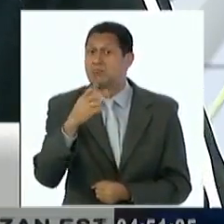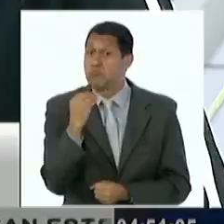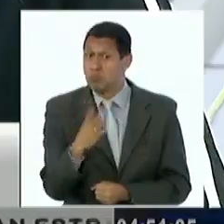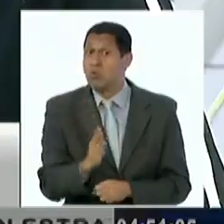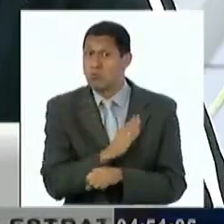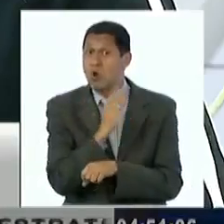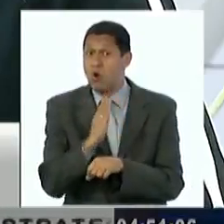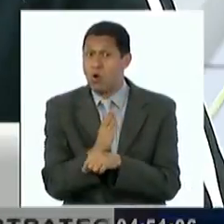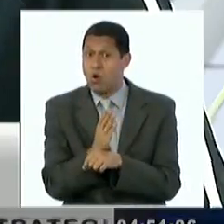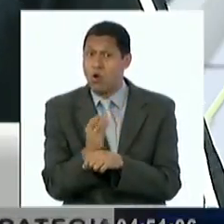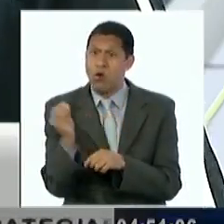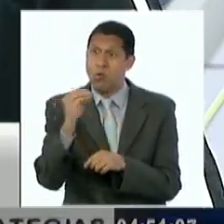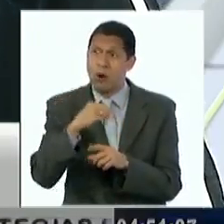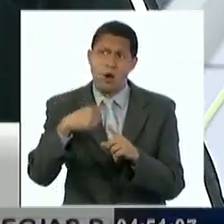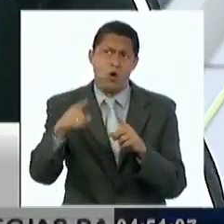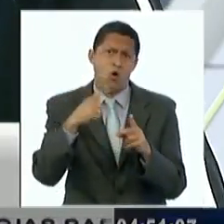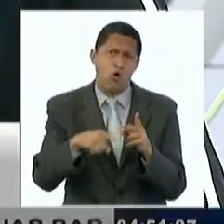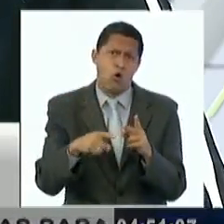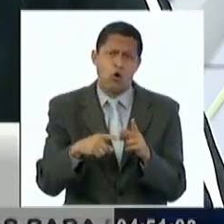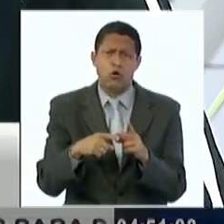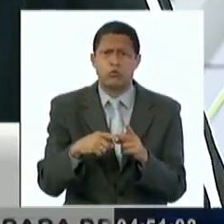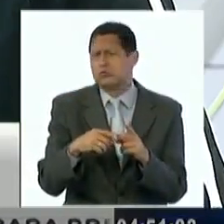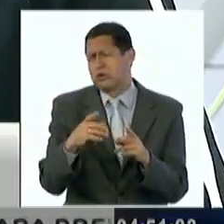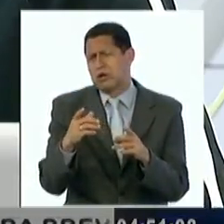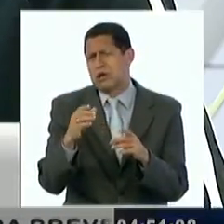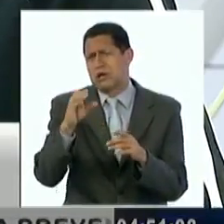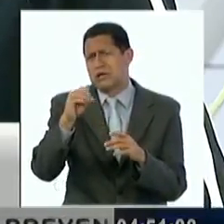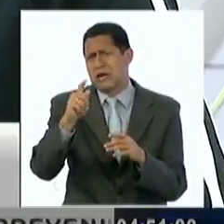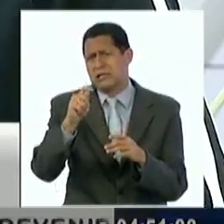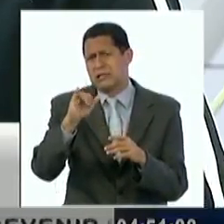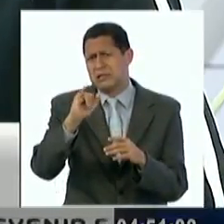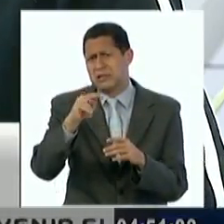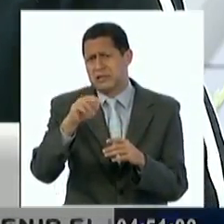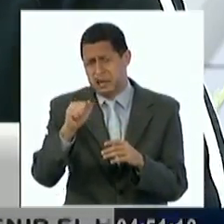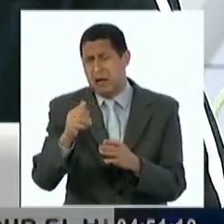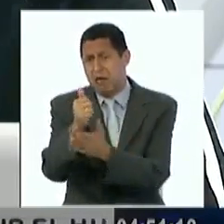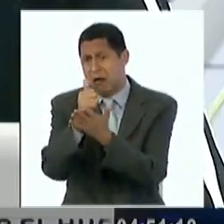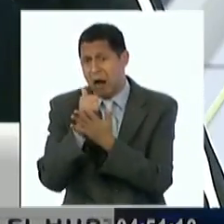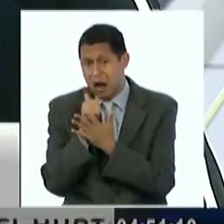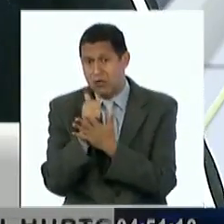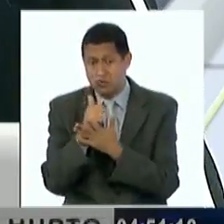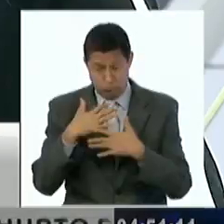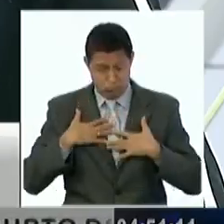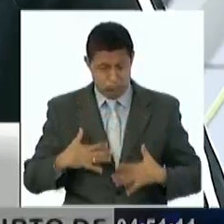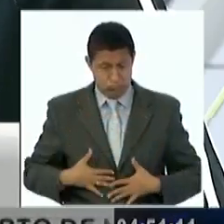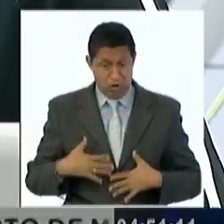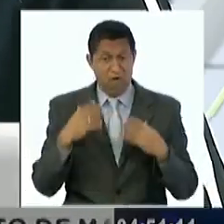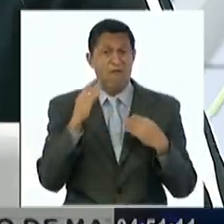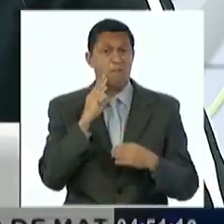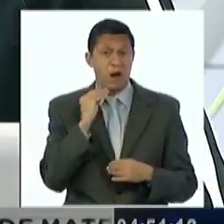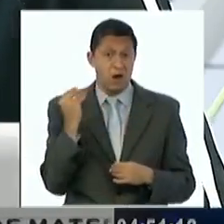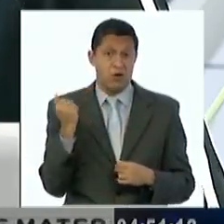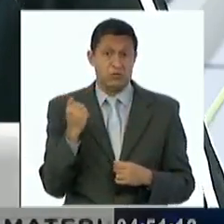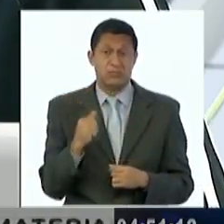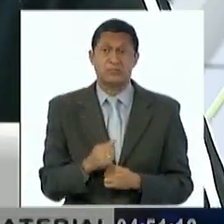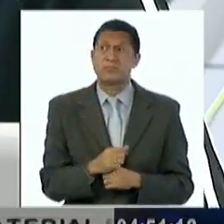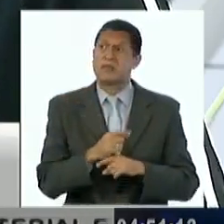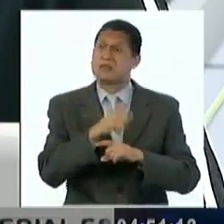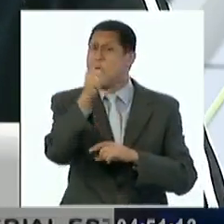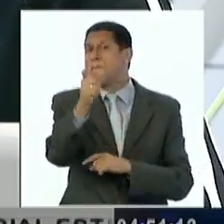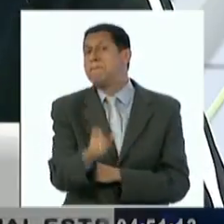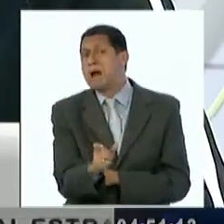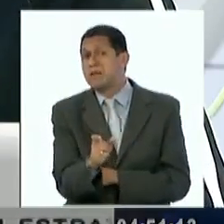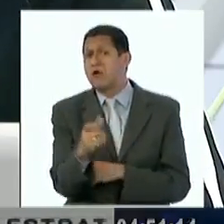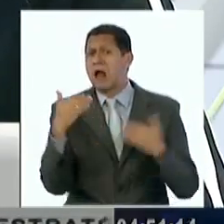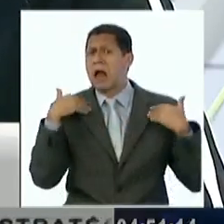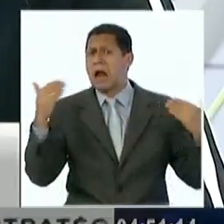y acompañado con un alto camino ac como la arginina la carnitina por supuesto ayuda a que el rendimiento físico mejore significativamente si la persona